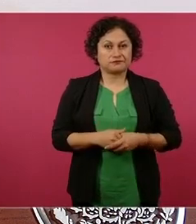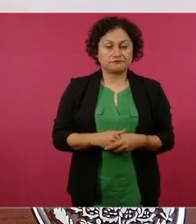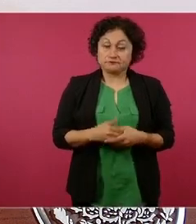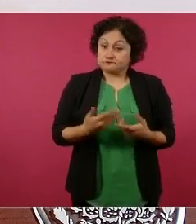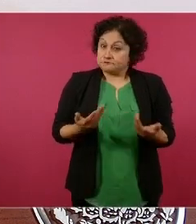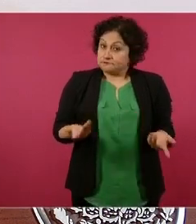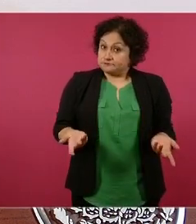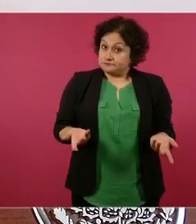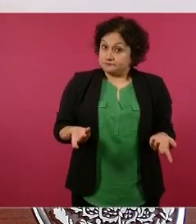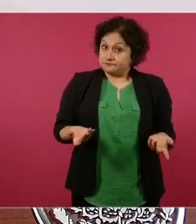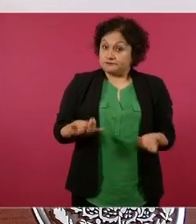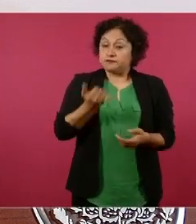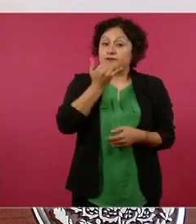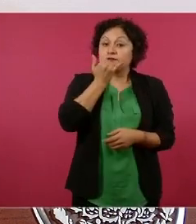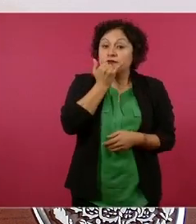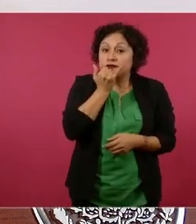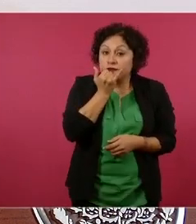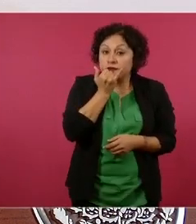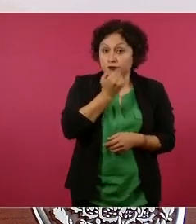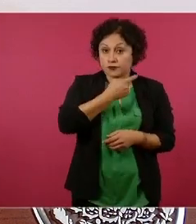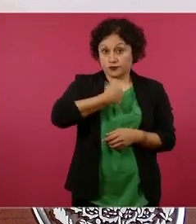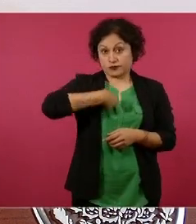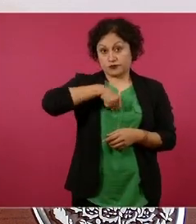Entonces, nosotros no pensamos así.